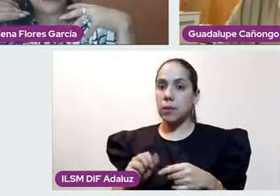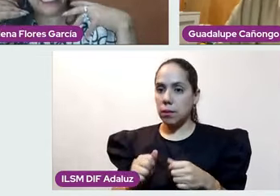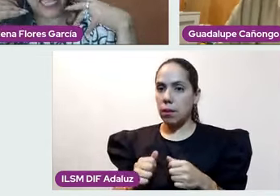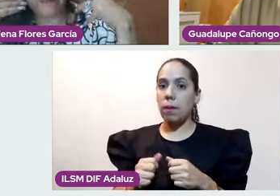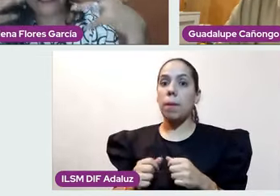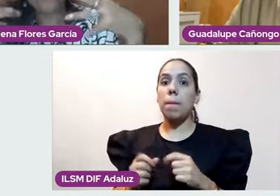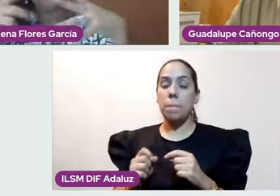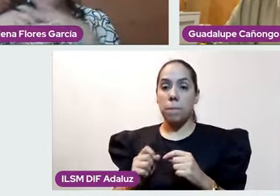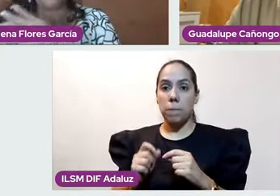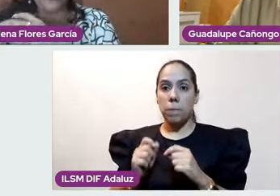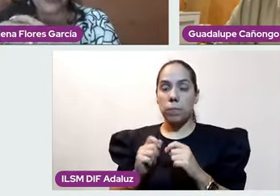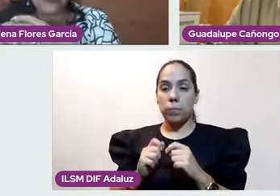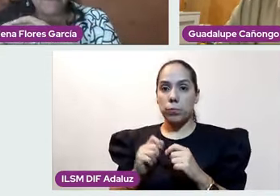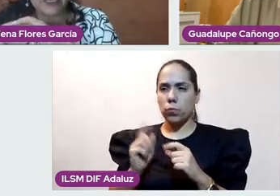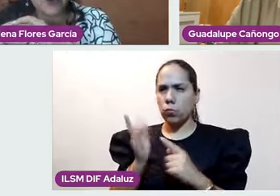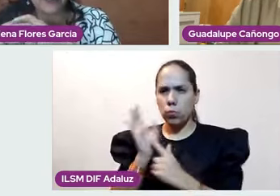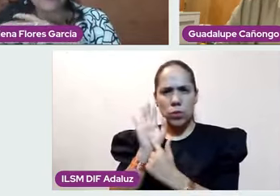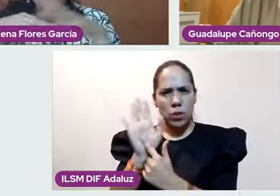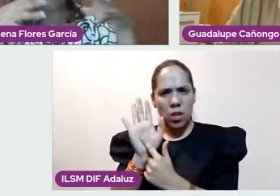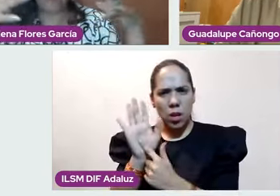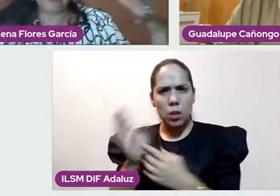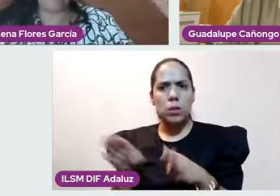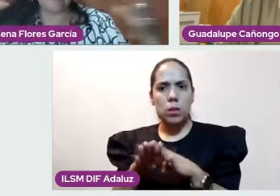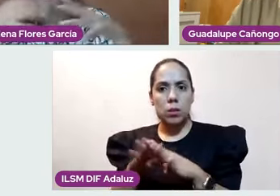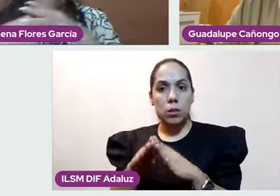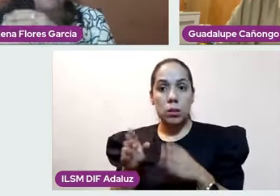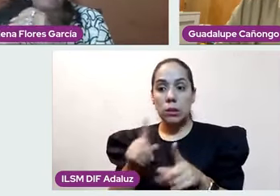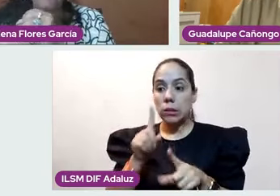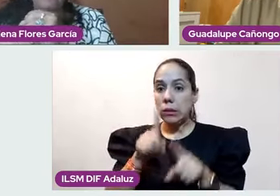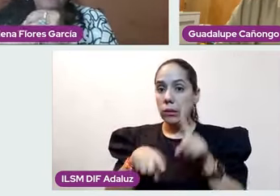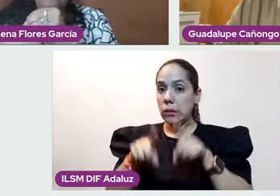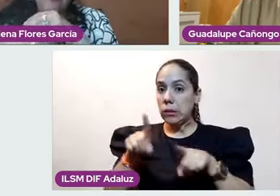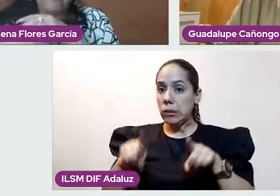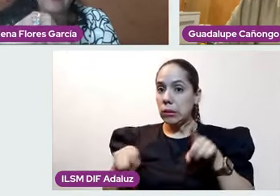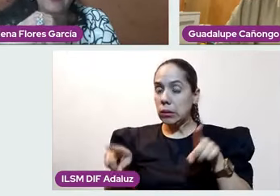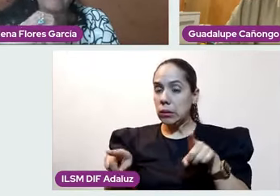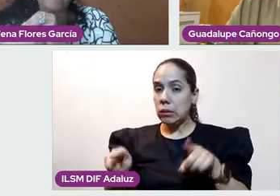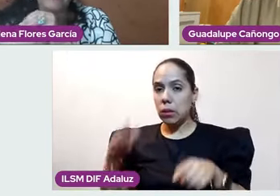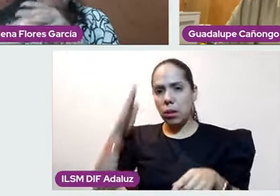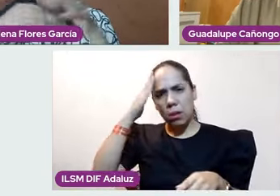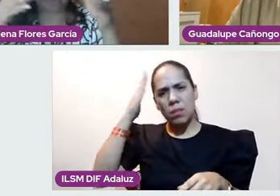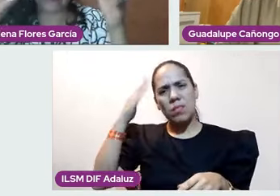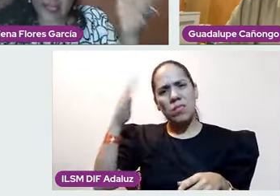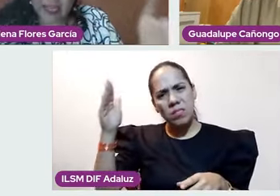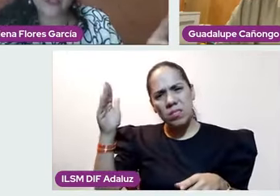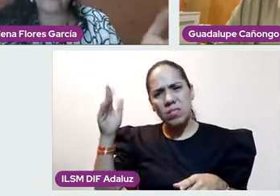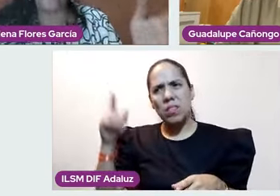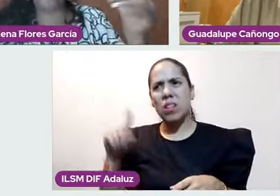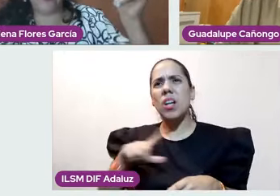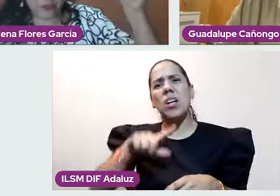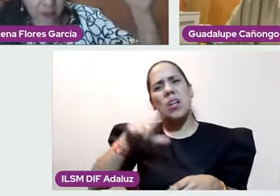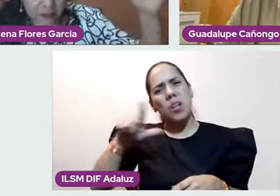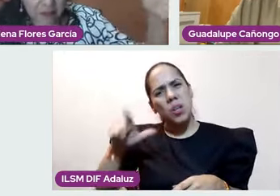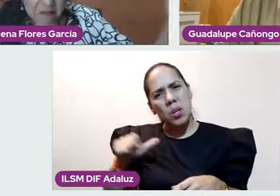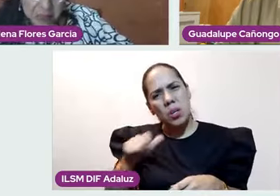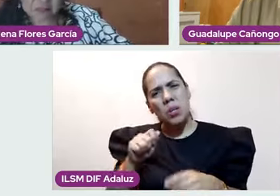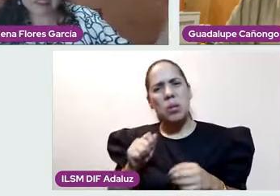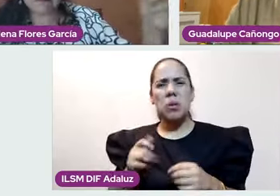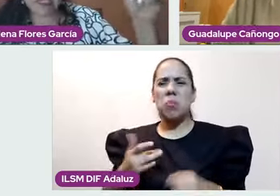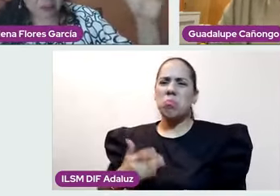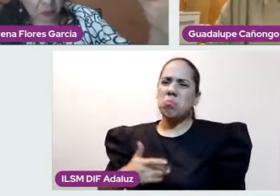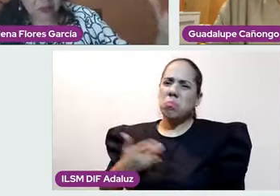porque a veces las personas mayores, bueno, tienen periodos de relajación, ¿no?